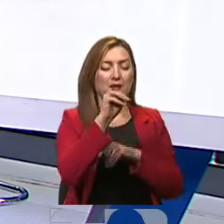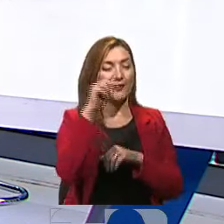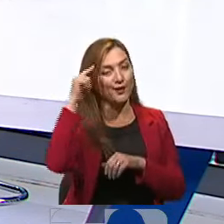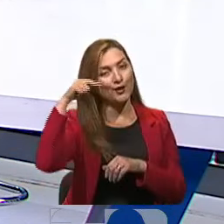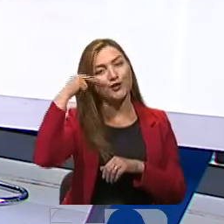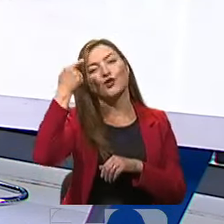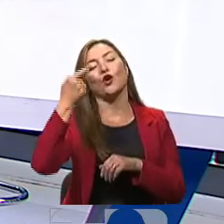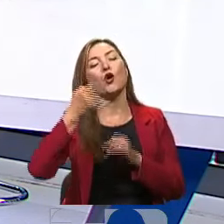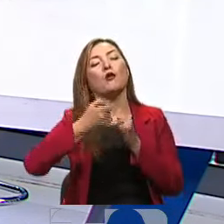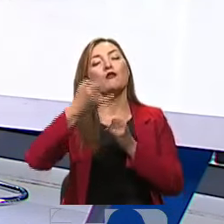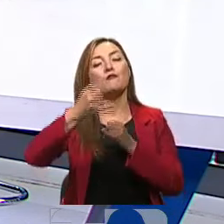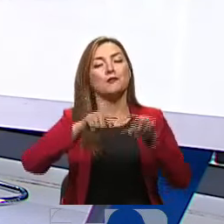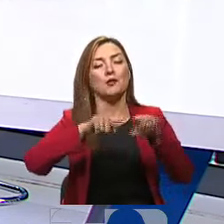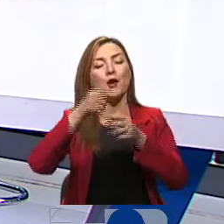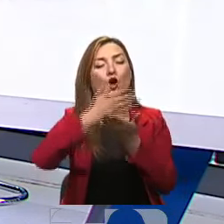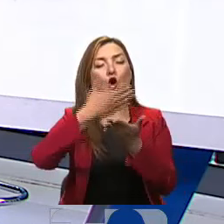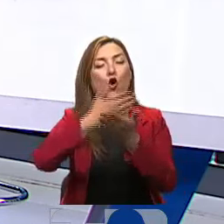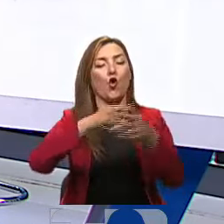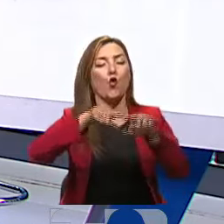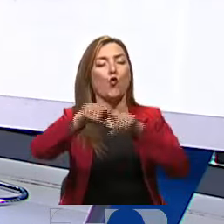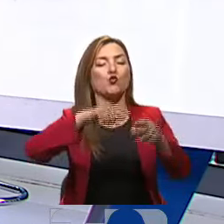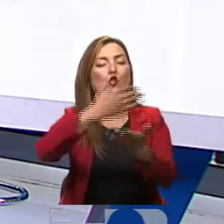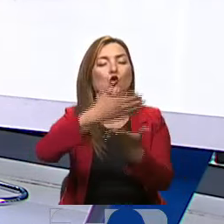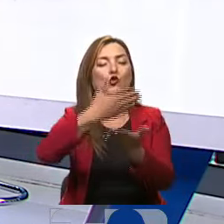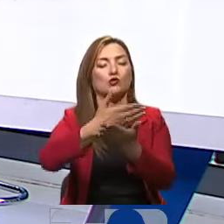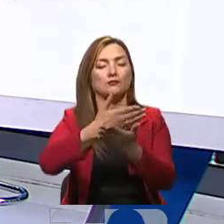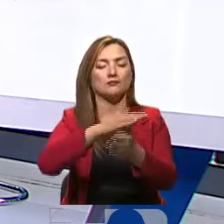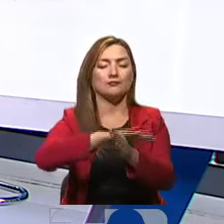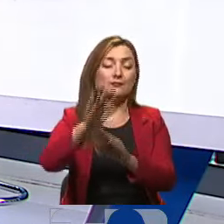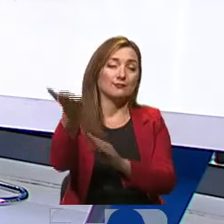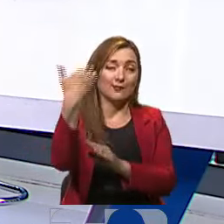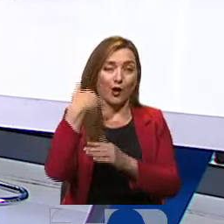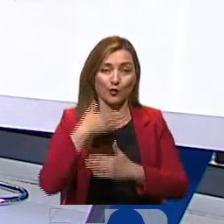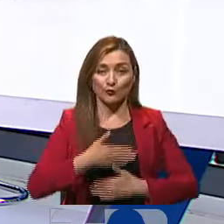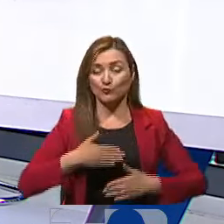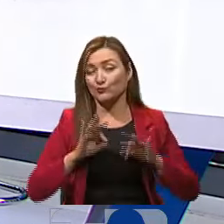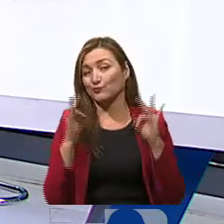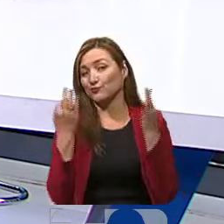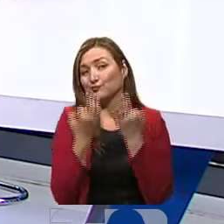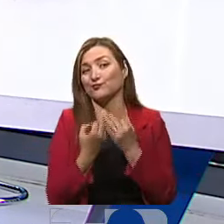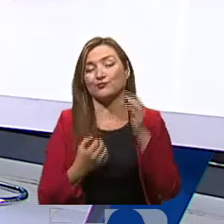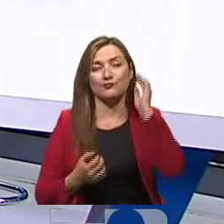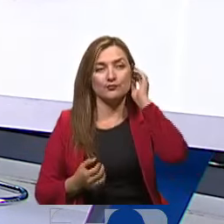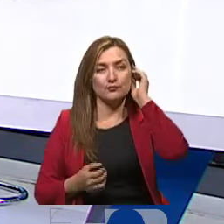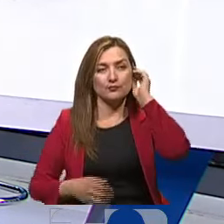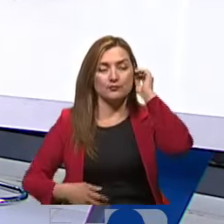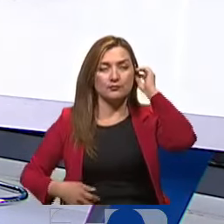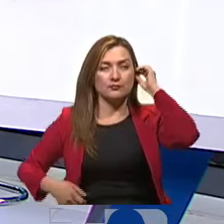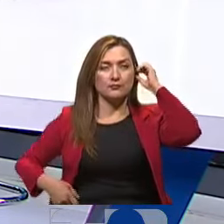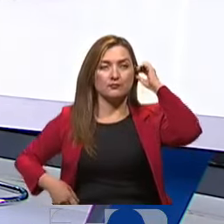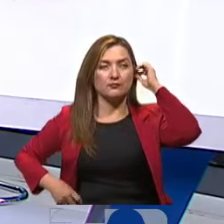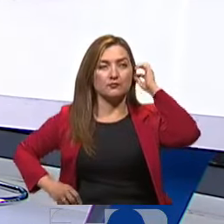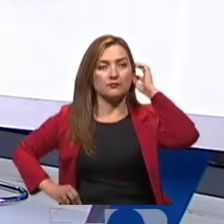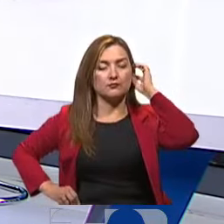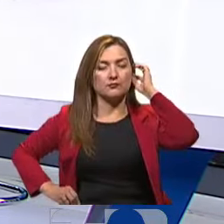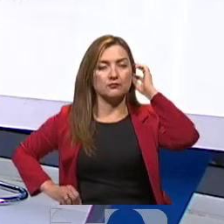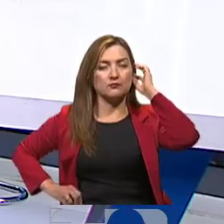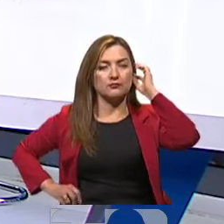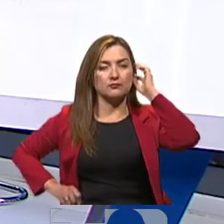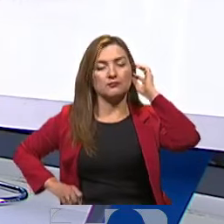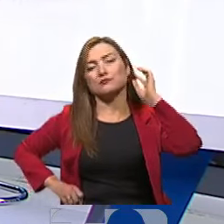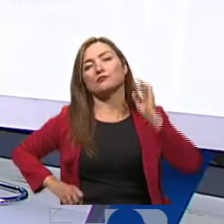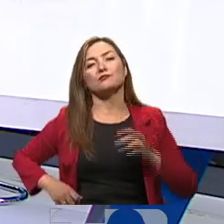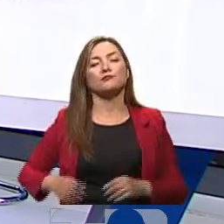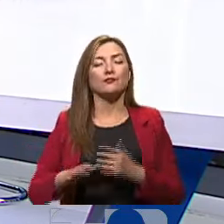final de MasterChef Ecuador, todos invitados a disfrutarla en familia. Ay, no, qué temporada, qué temporada. La de